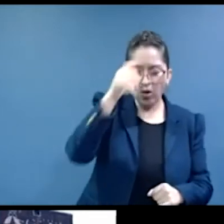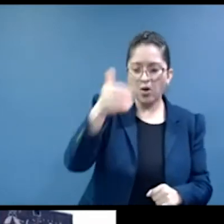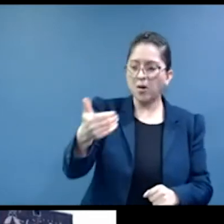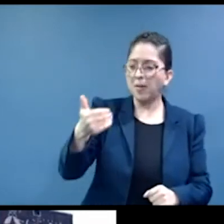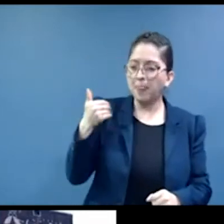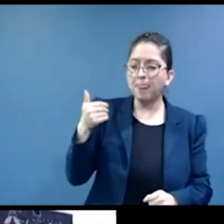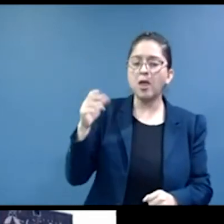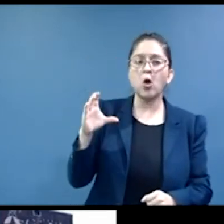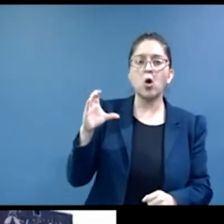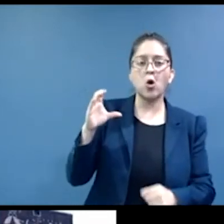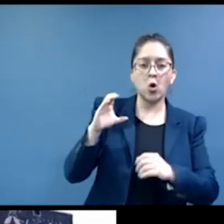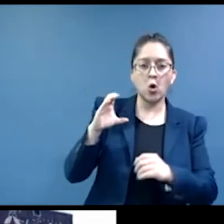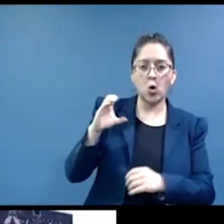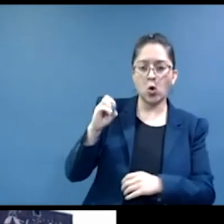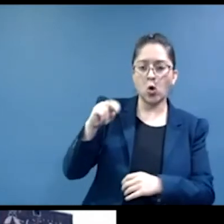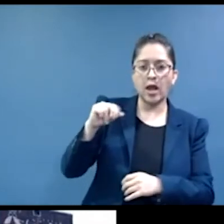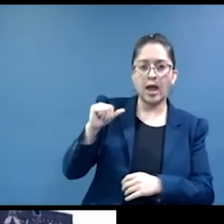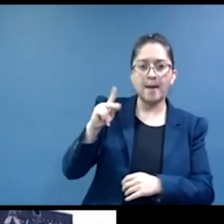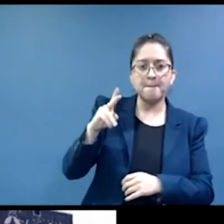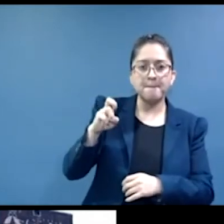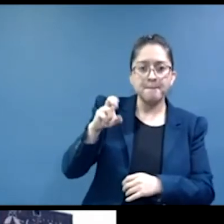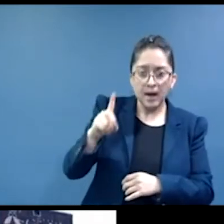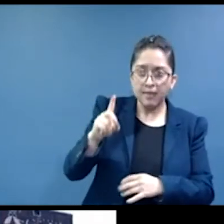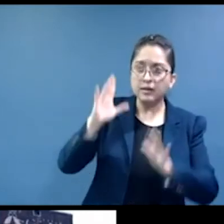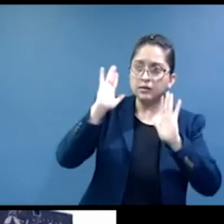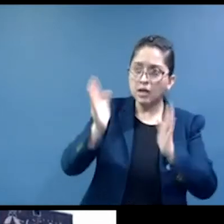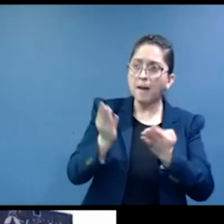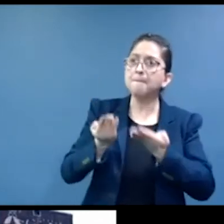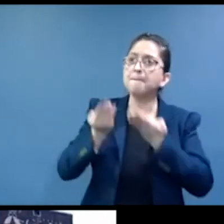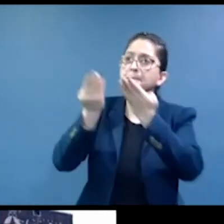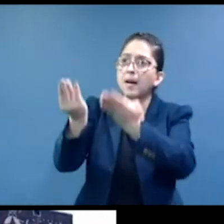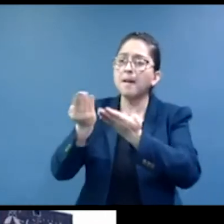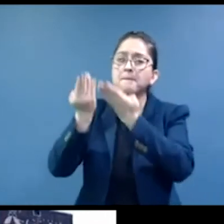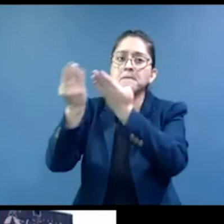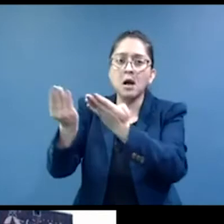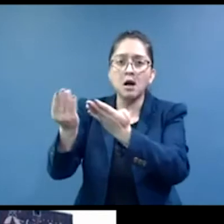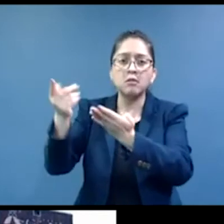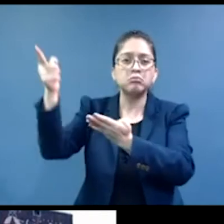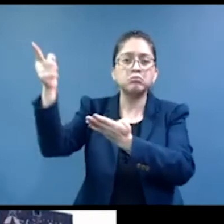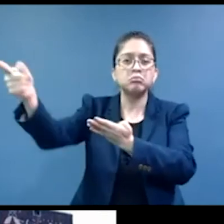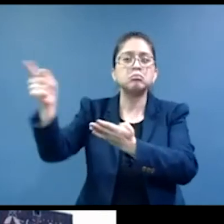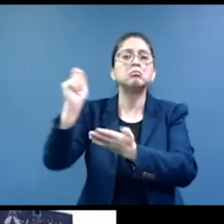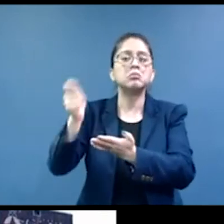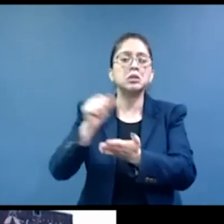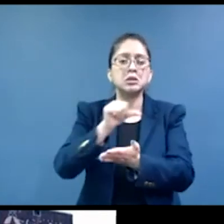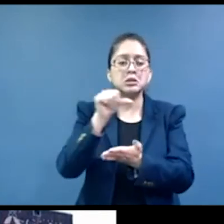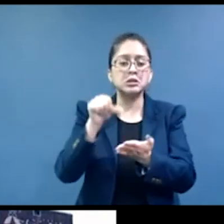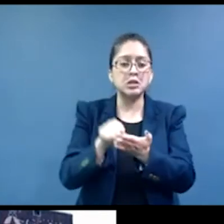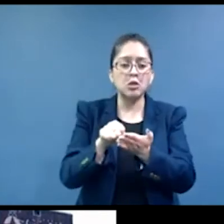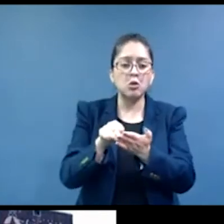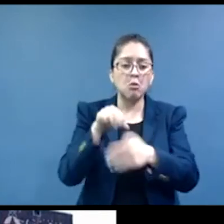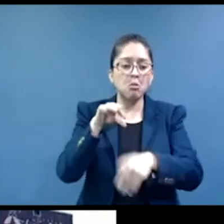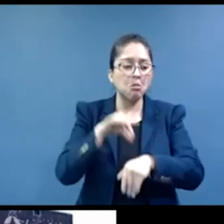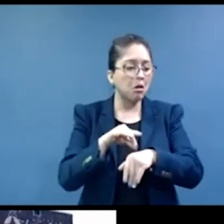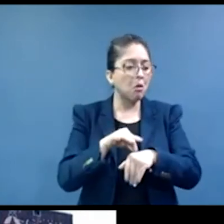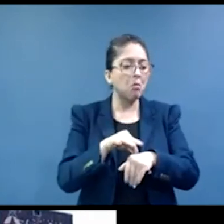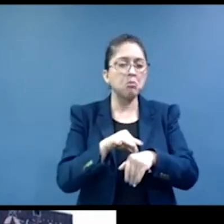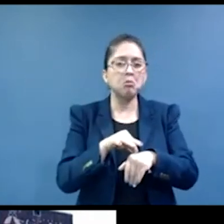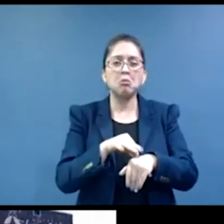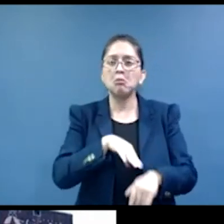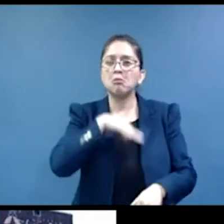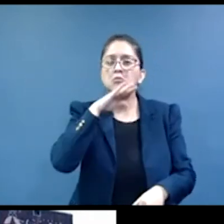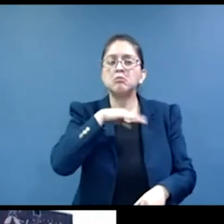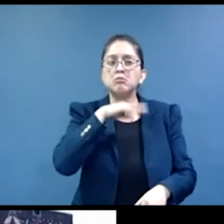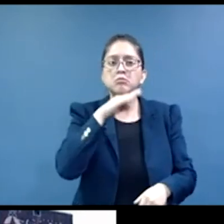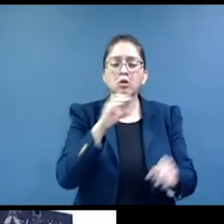el centro médico sigue sin modificar sus lineamientos para permitir el acceso a los servicios, ¿no? En efecto, al cierre del